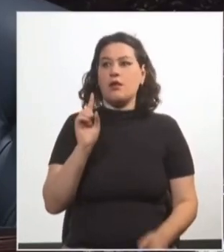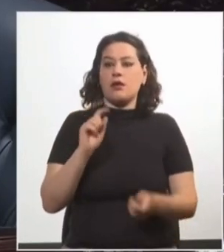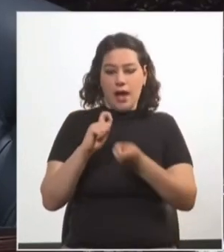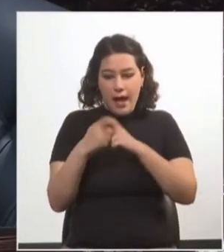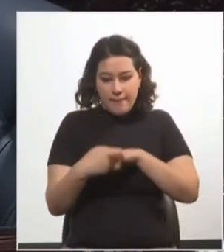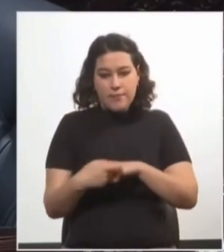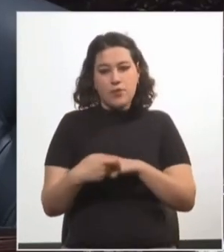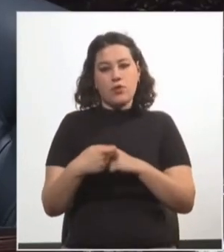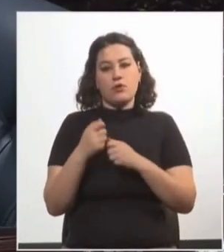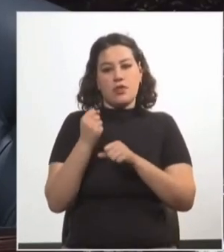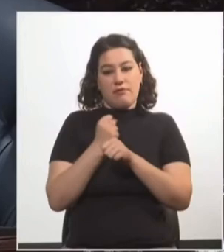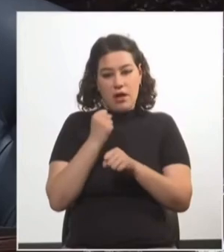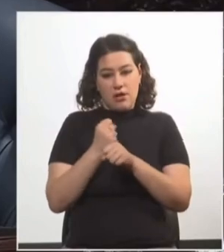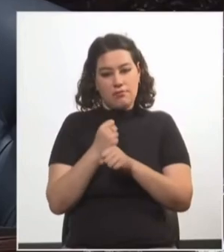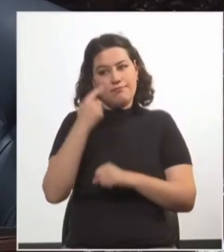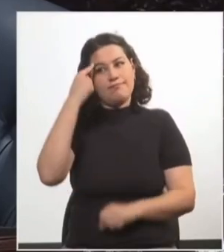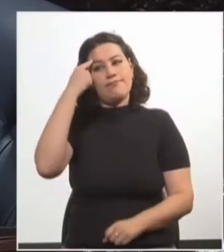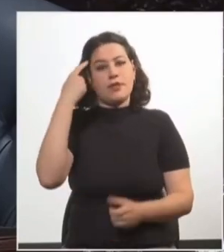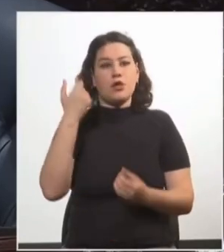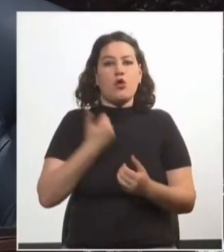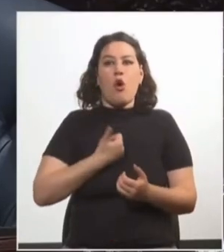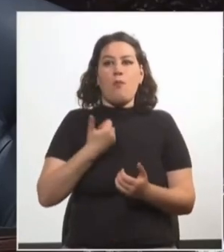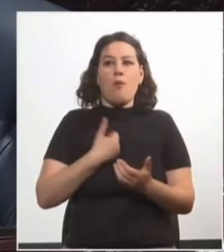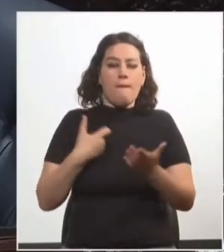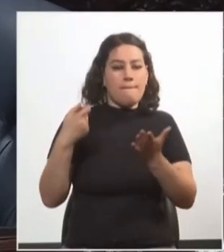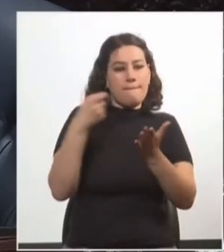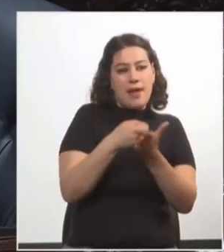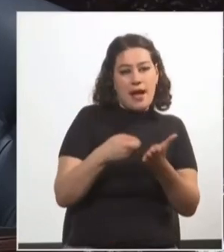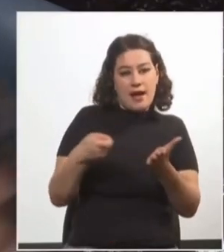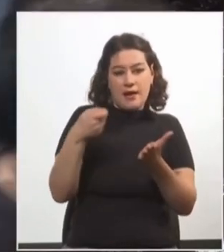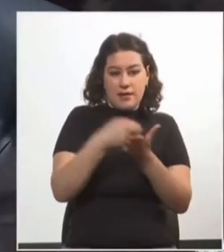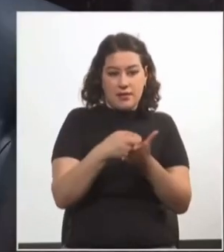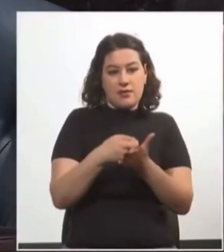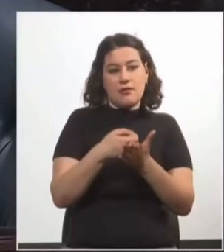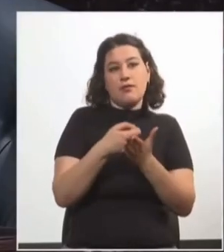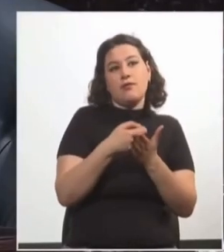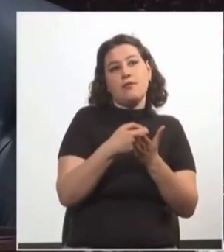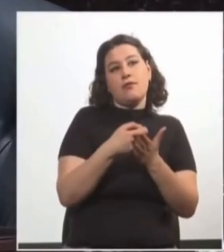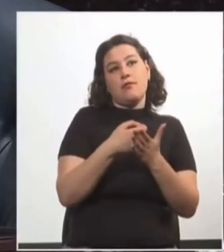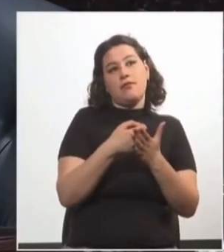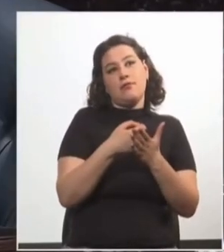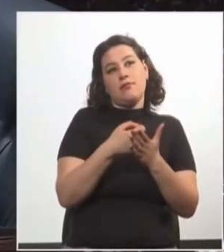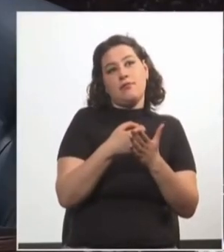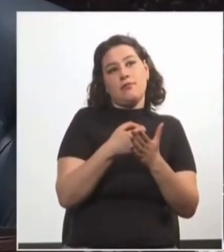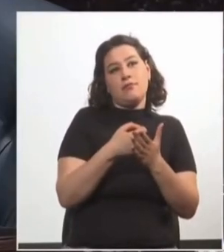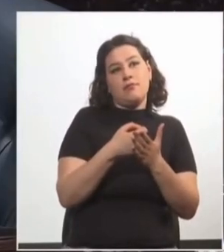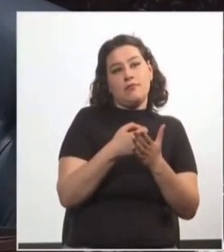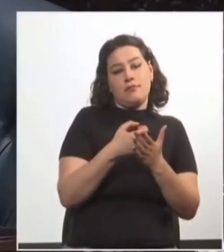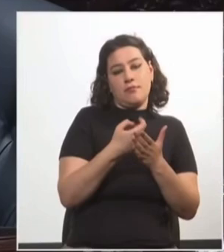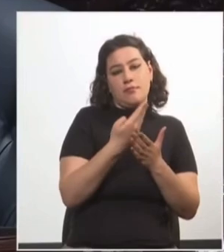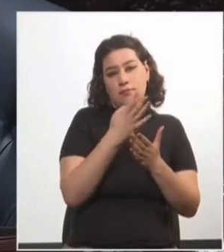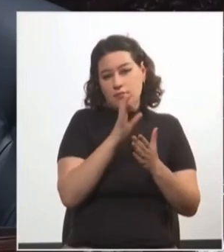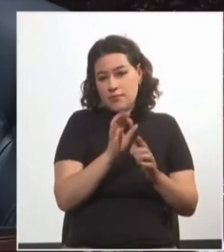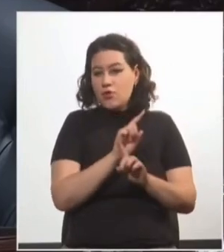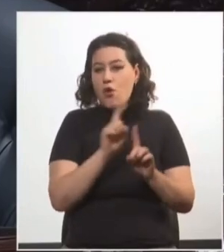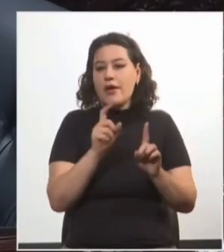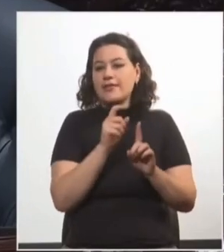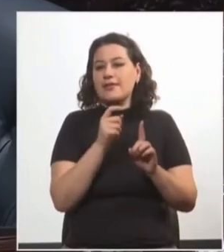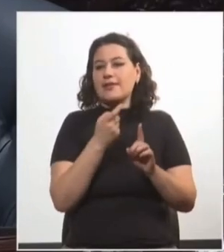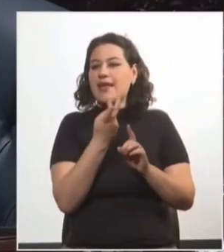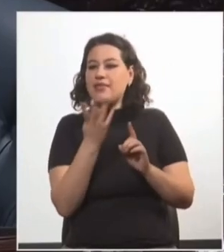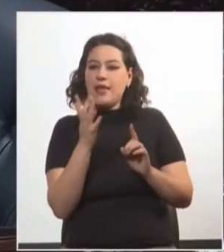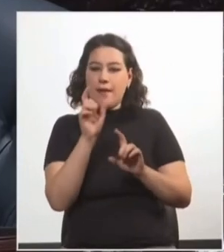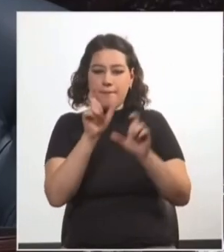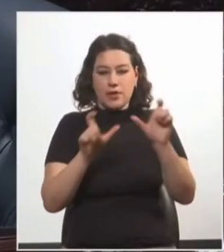a pensar que las contribuciones al sistema de seguridad social cada vez menos van a tener que ver con la nómina, con la plantilla,